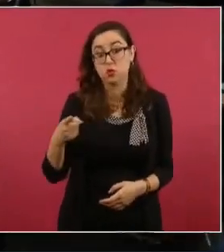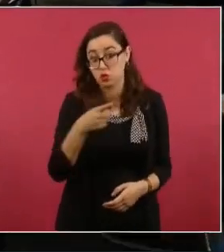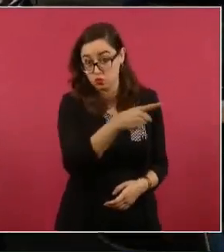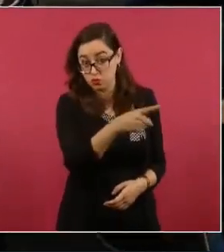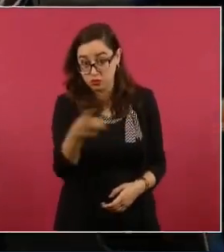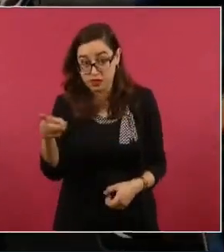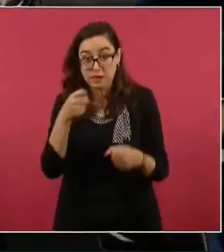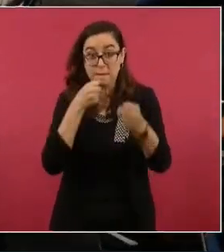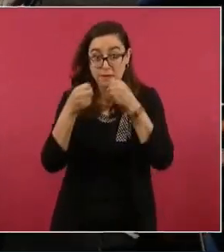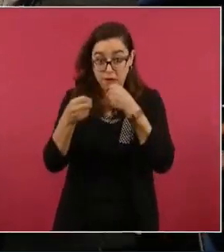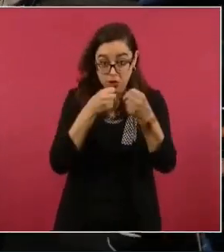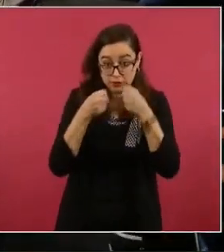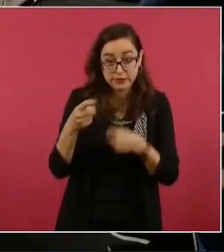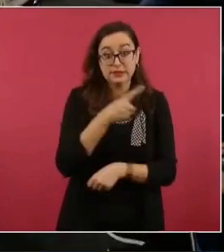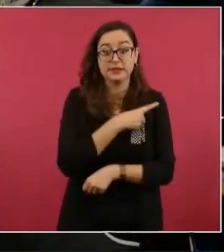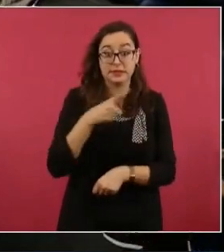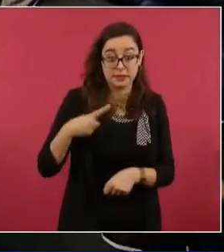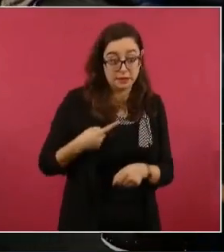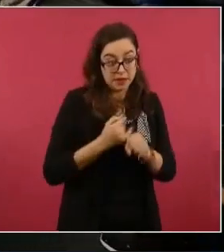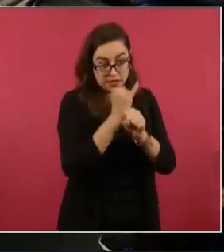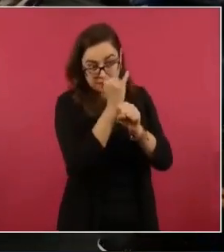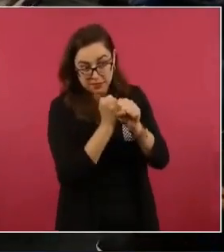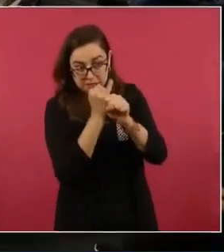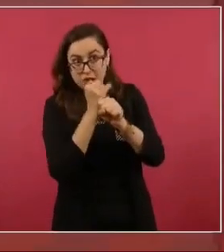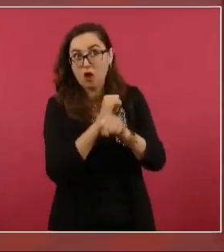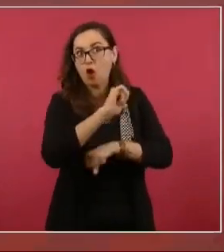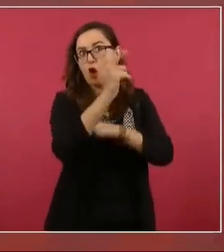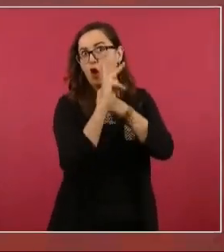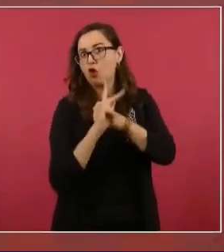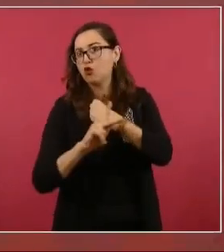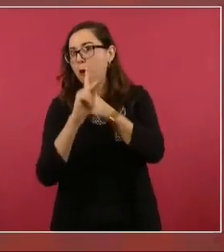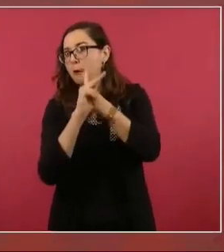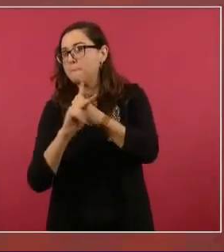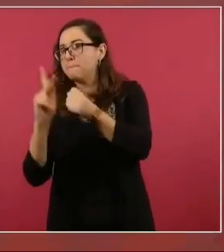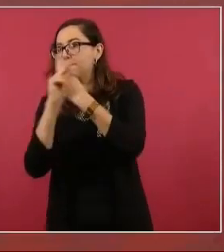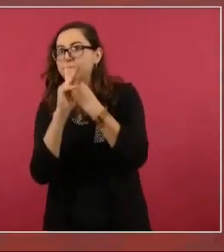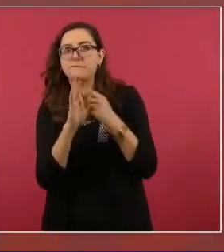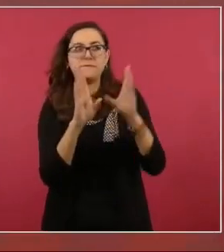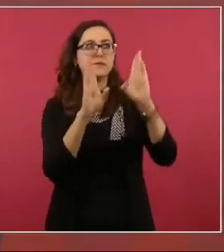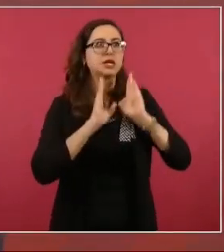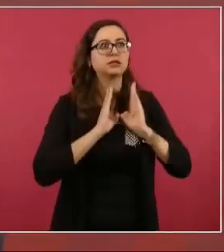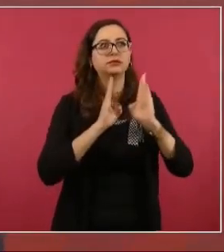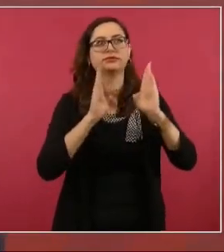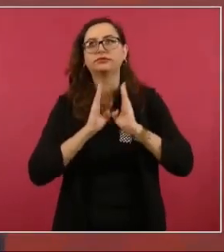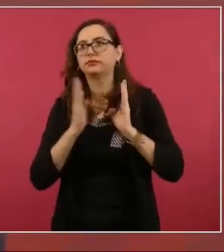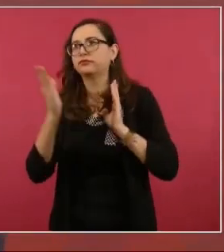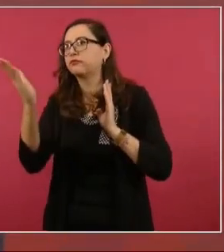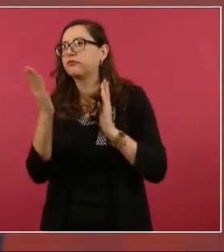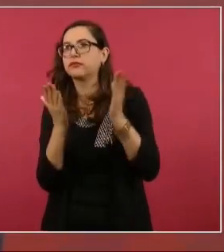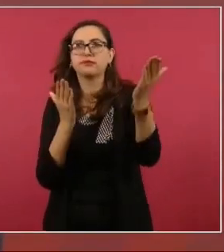porque no sirve ningún texto sin contexto.